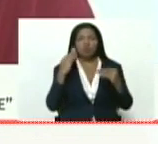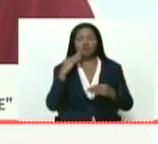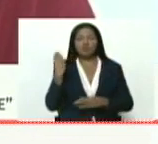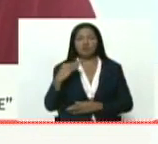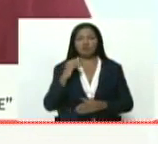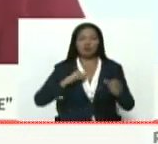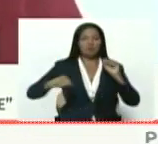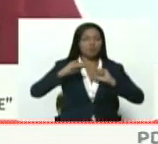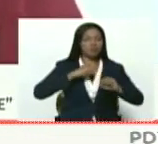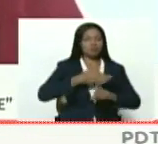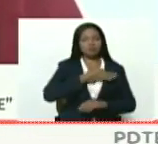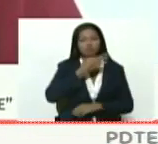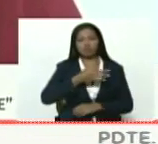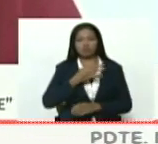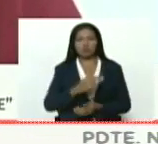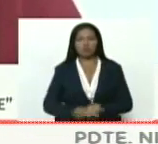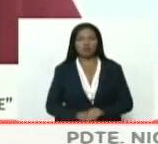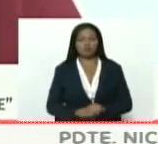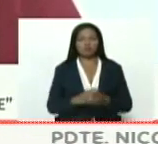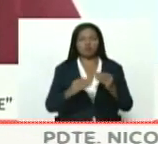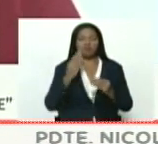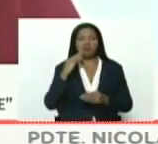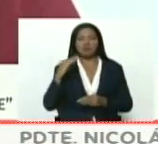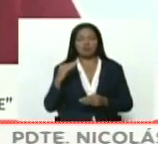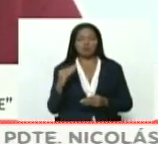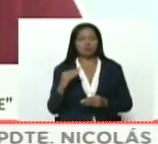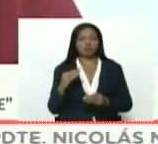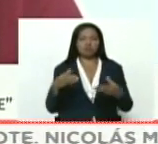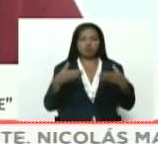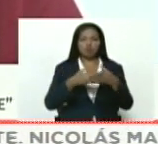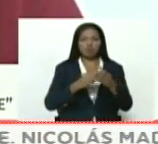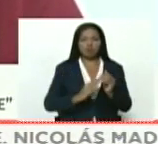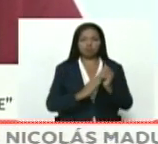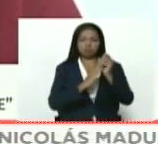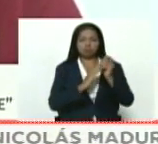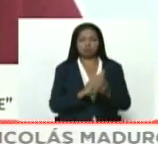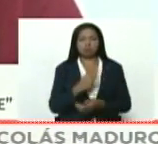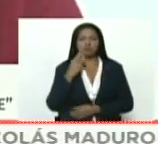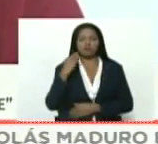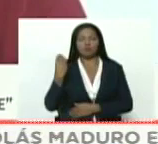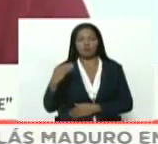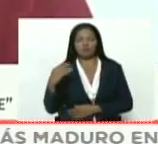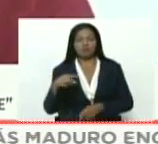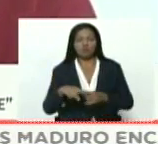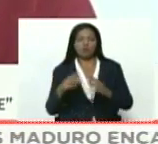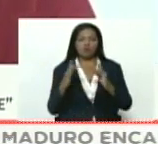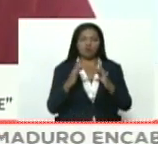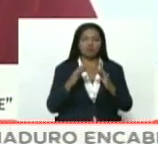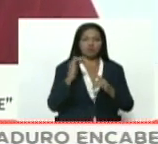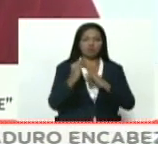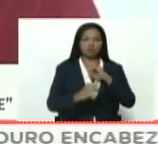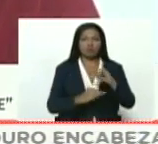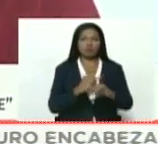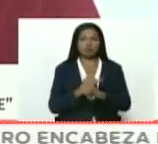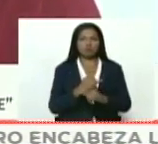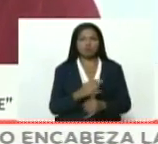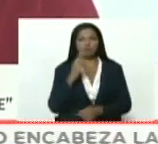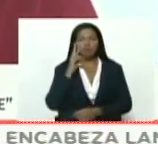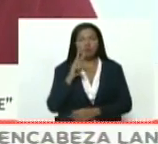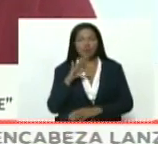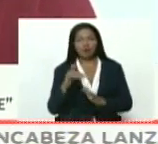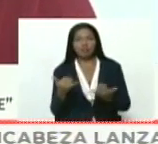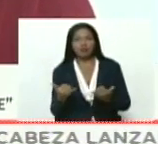de los movimientos sociales, toda la juventud de los partidos aliados y la juventud de relaciones internacionales, como lo definía el